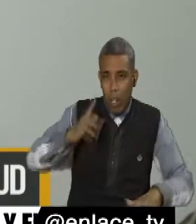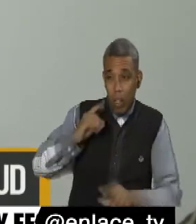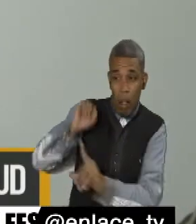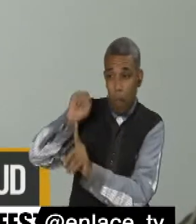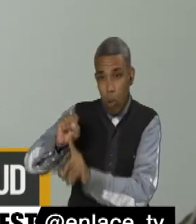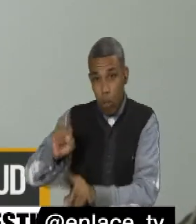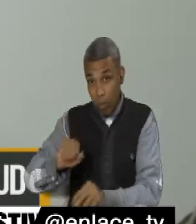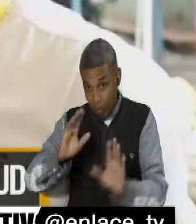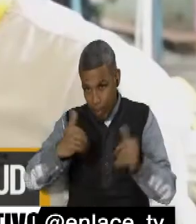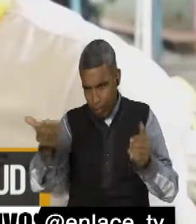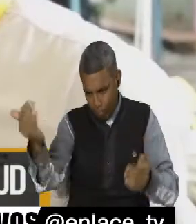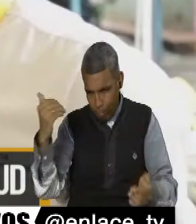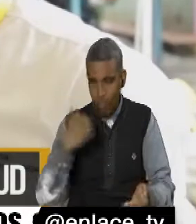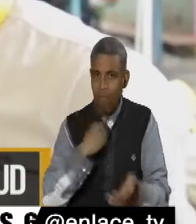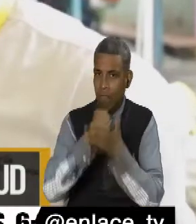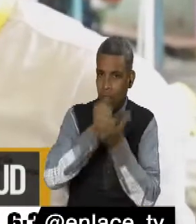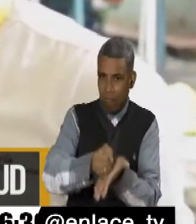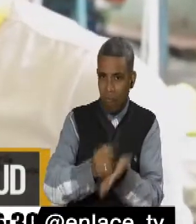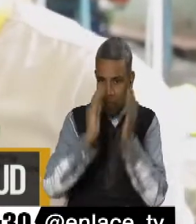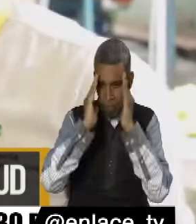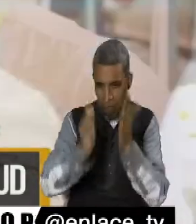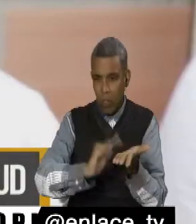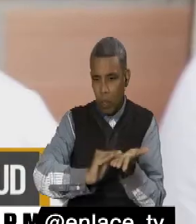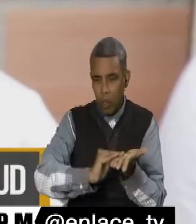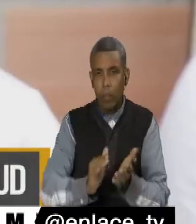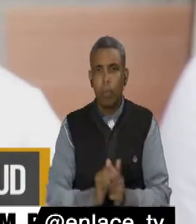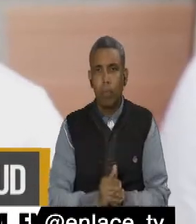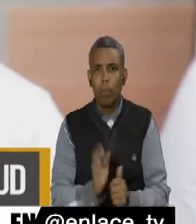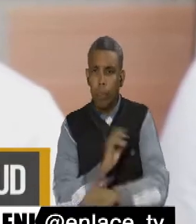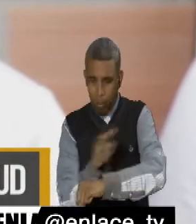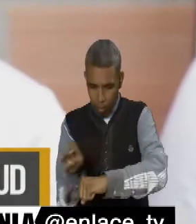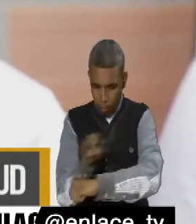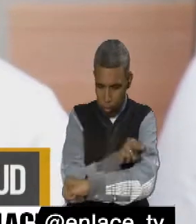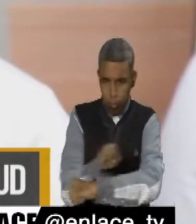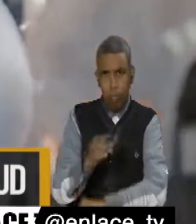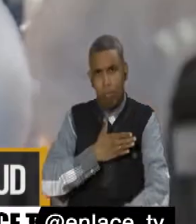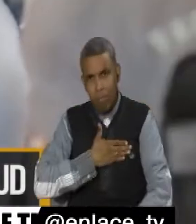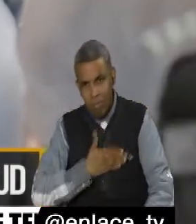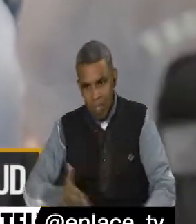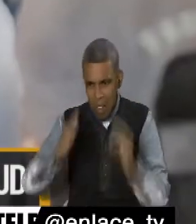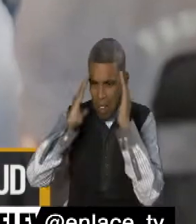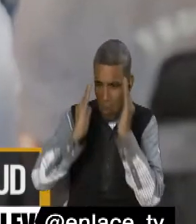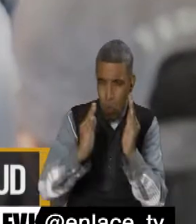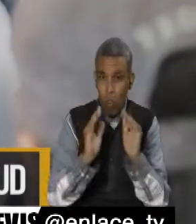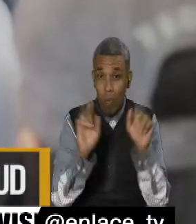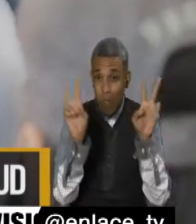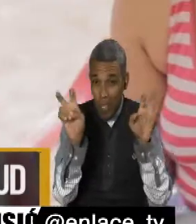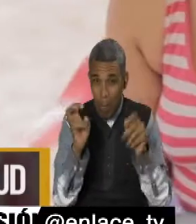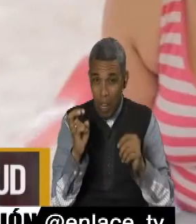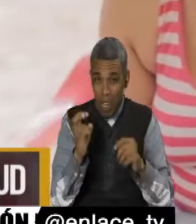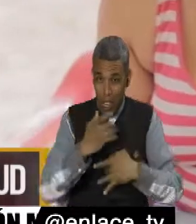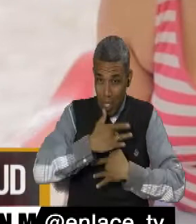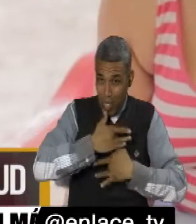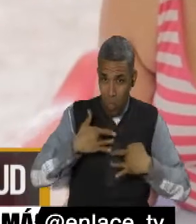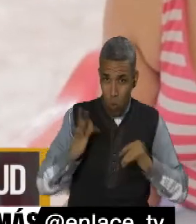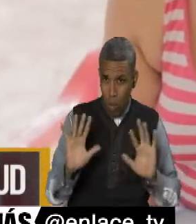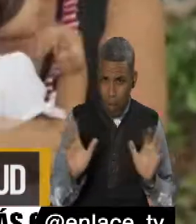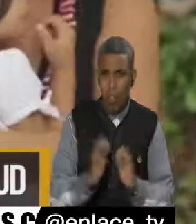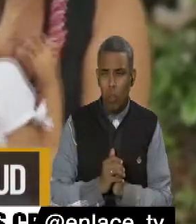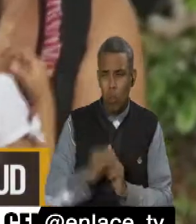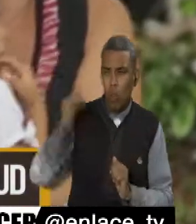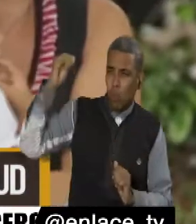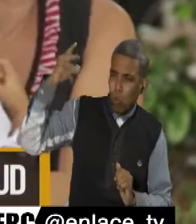atenderemos su caso en particular. Recuerde que este Ministerio Público está presto a servirle no solo en temas de salud, sino también en servicios públicos,